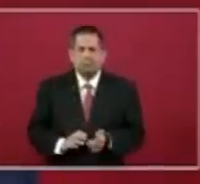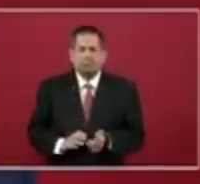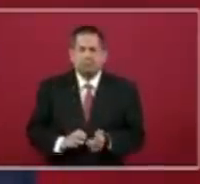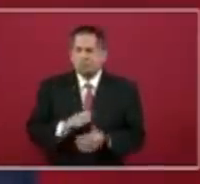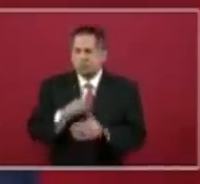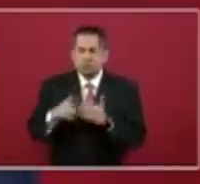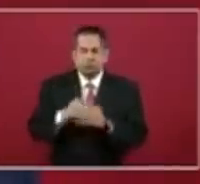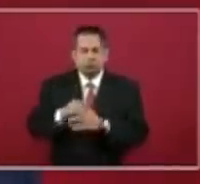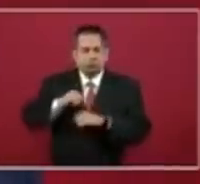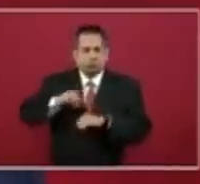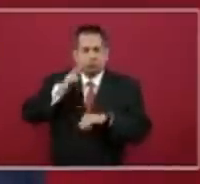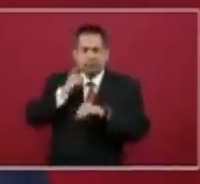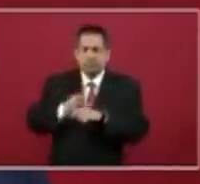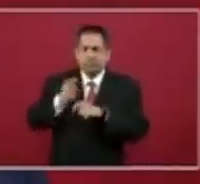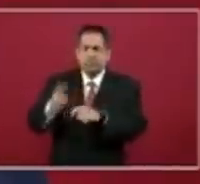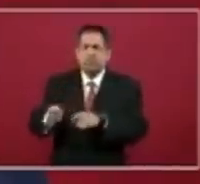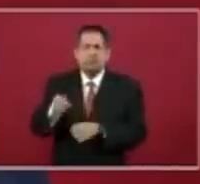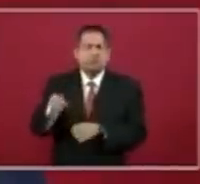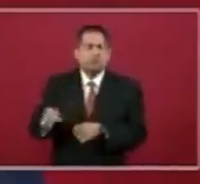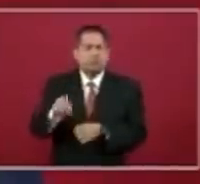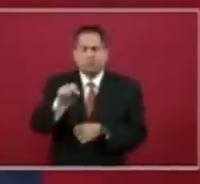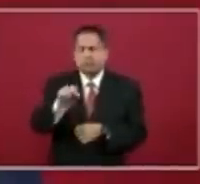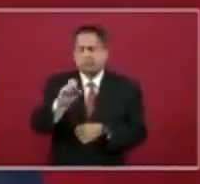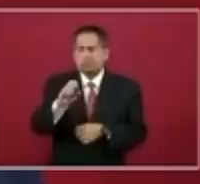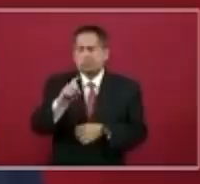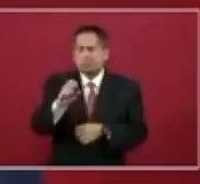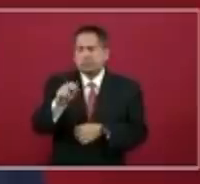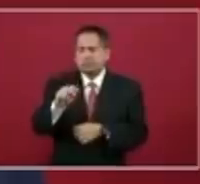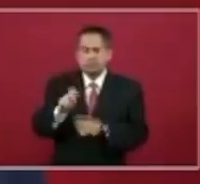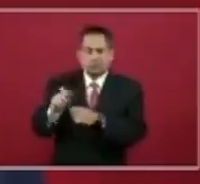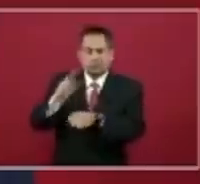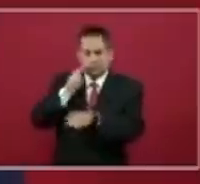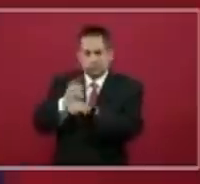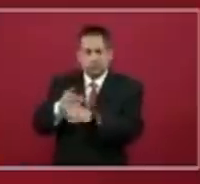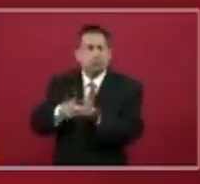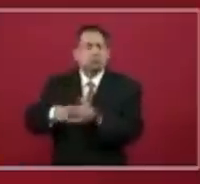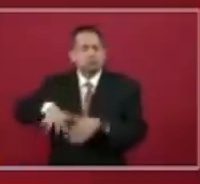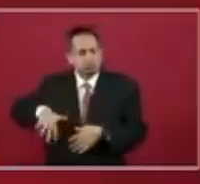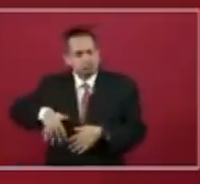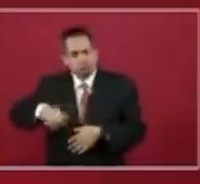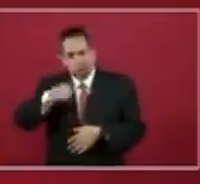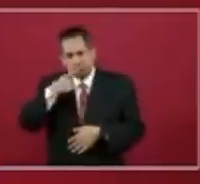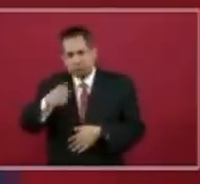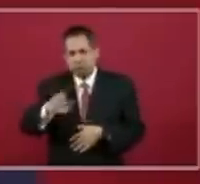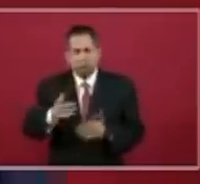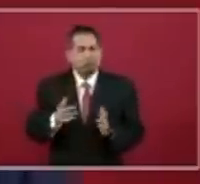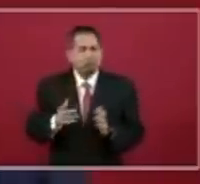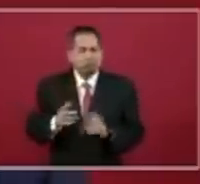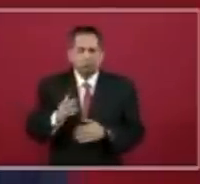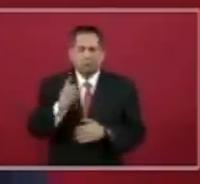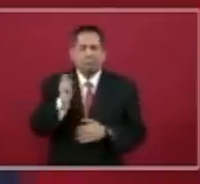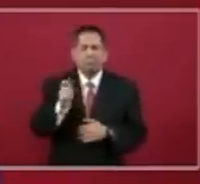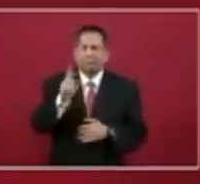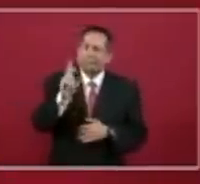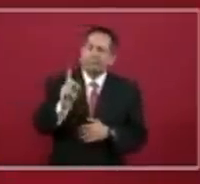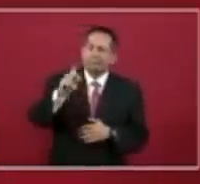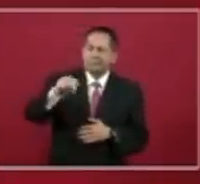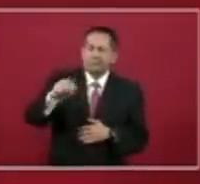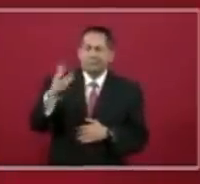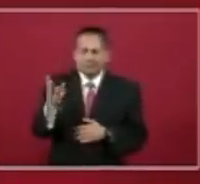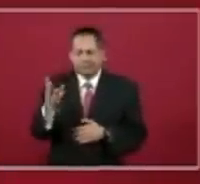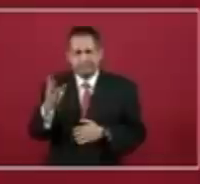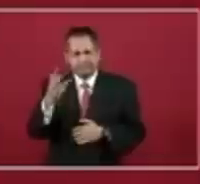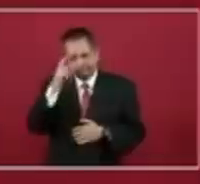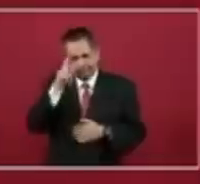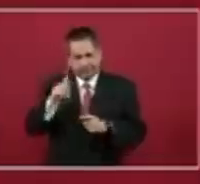están a cargo de la Secretaría de la Defensa, es como lo dijimos, un DN-3